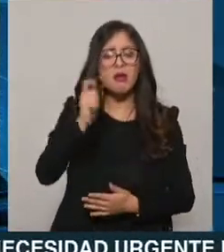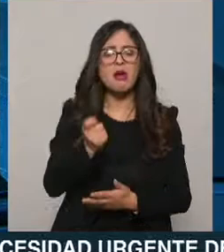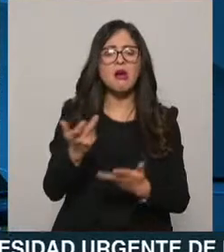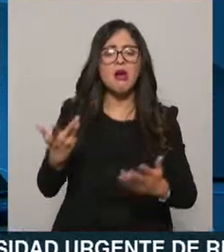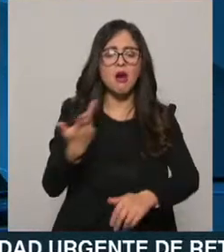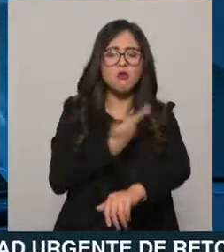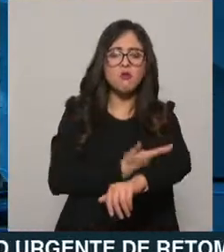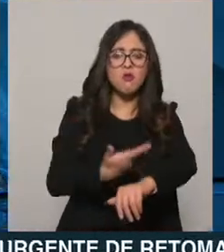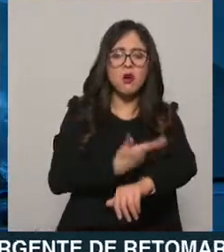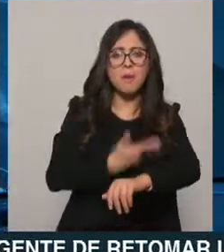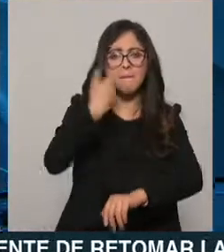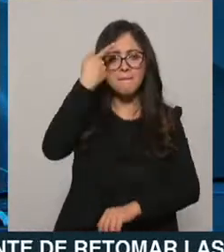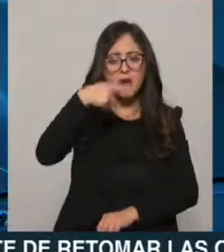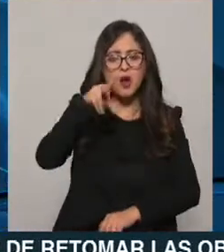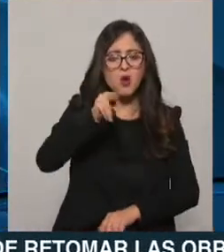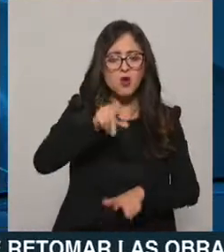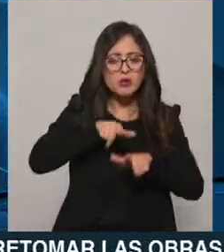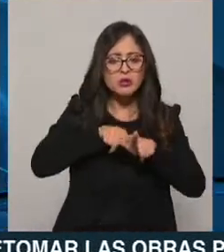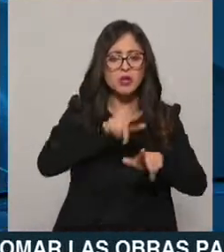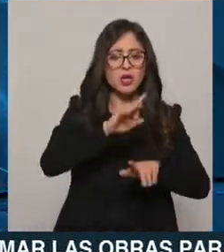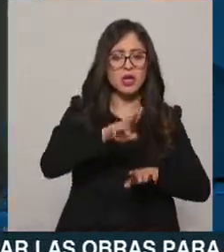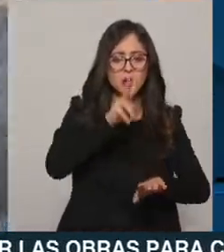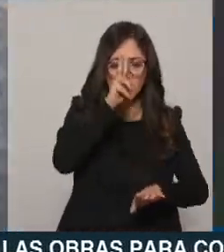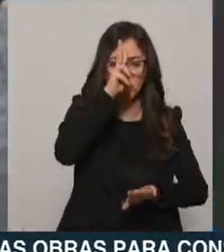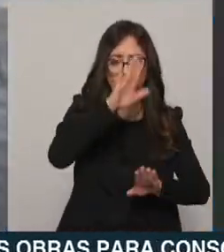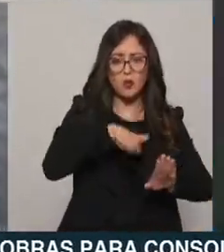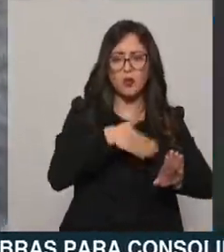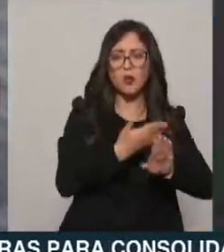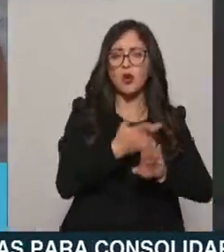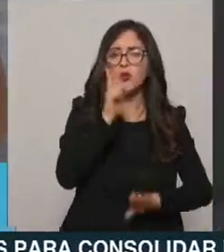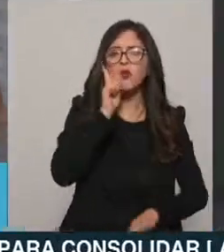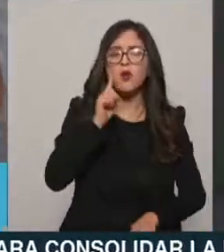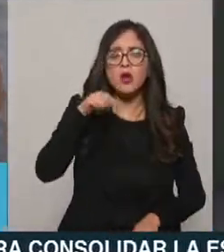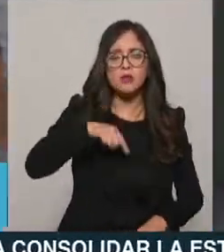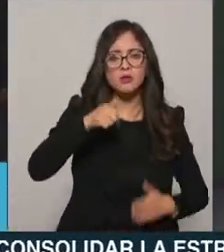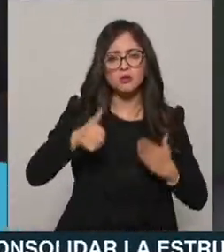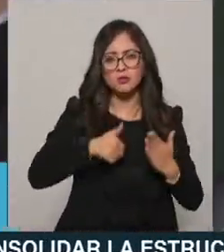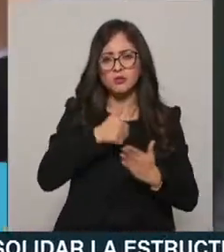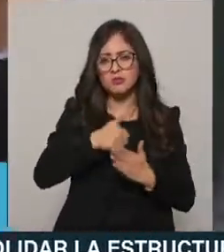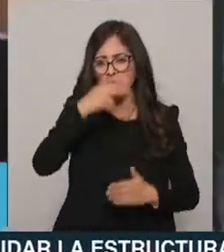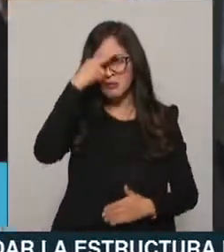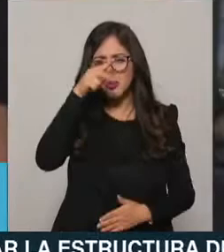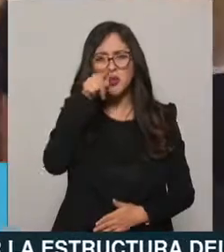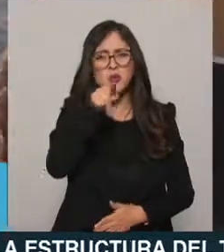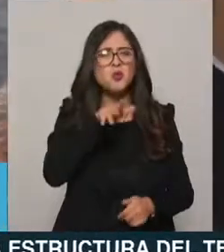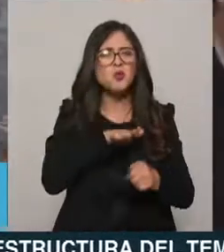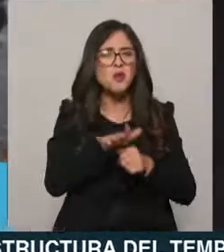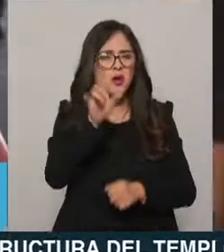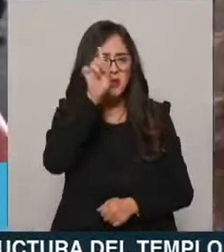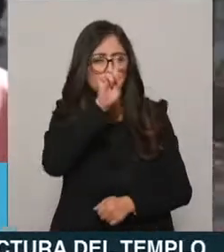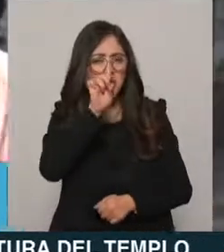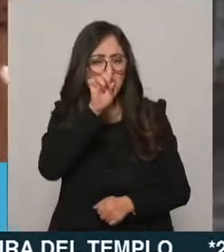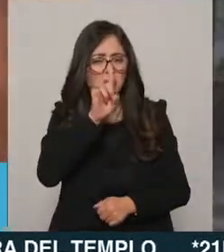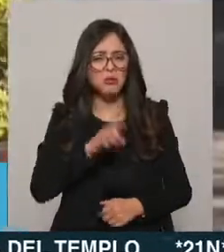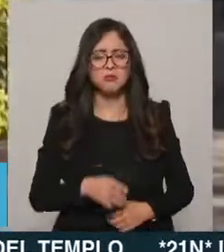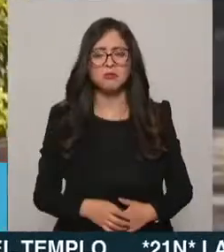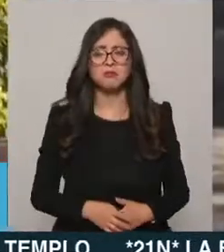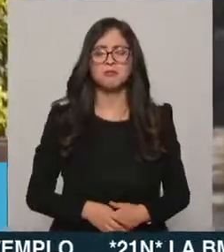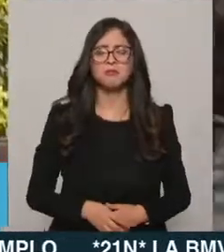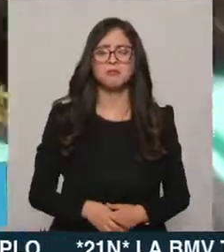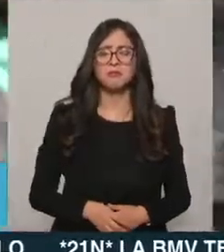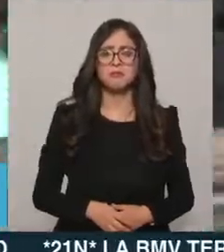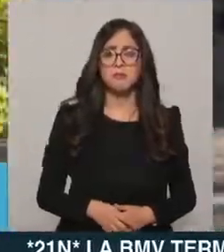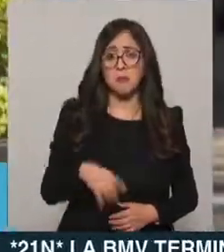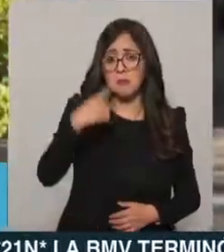niñas en la Ciudad de México. ¿Tú qué dices, Julia? Mira, a mí me parece que no es ninguna novedad. La